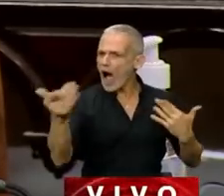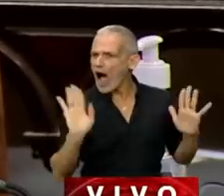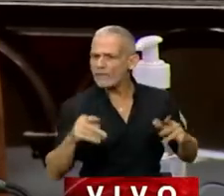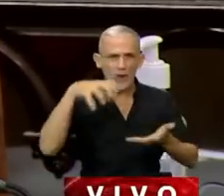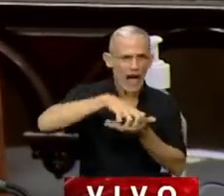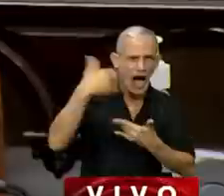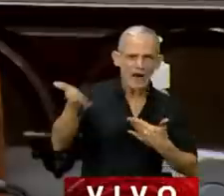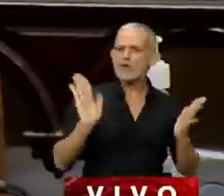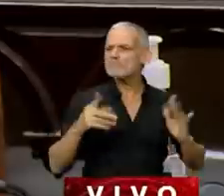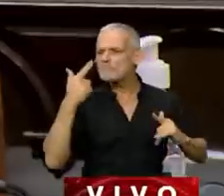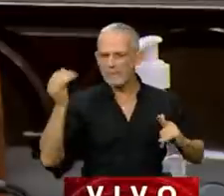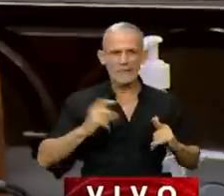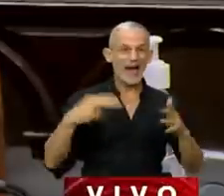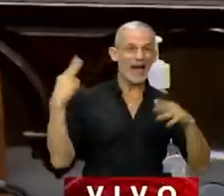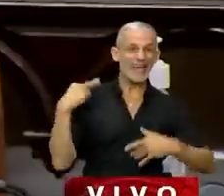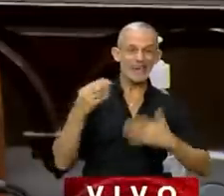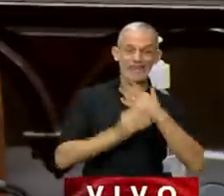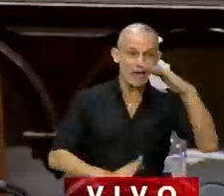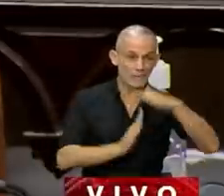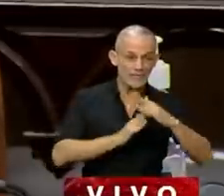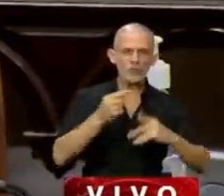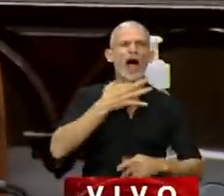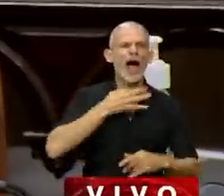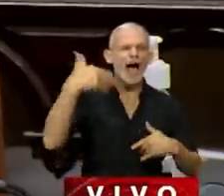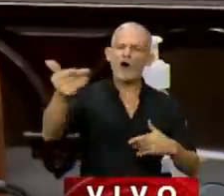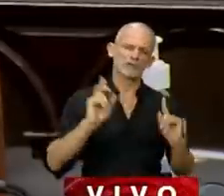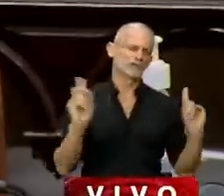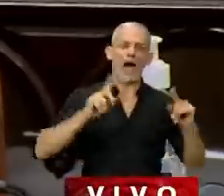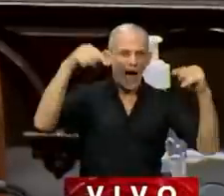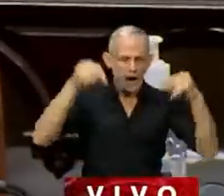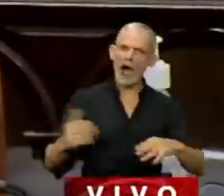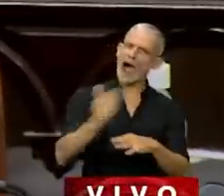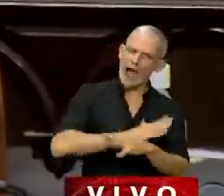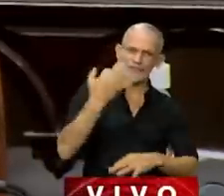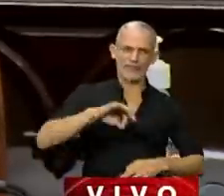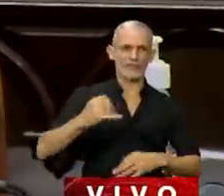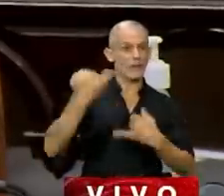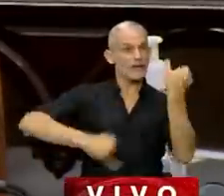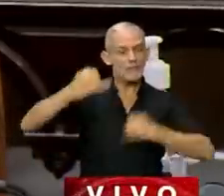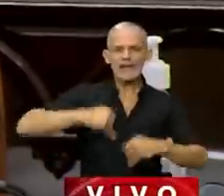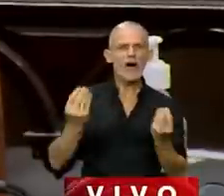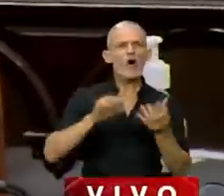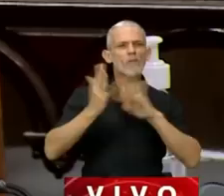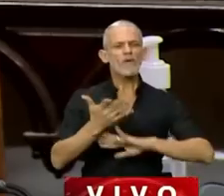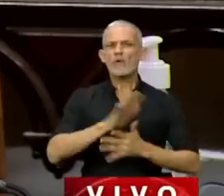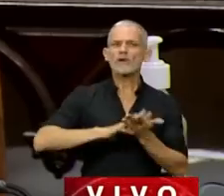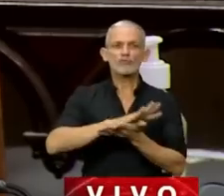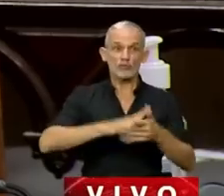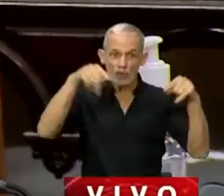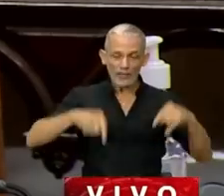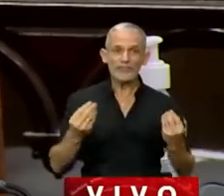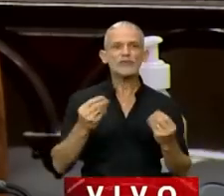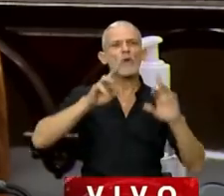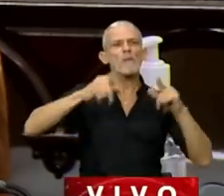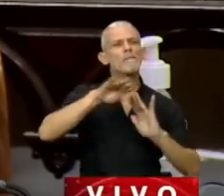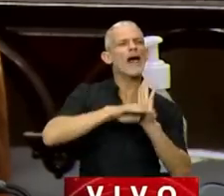este edificio. El jefe de gabinete no puede venir en agosto. Tiene que venir antes a decirnos cómo vamos a salir de esto y cuál